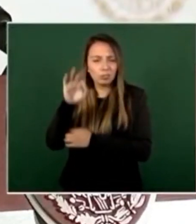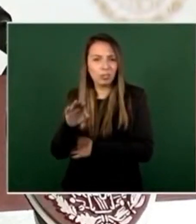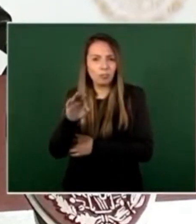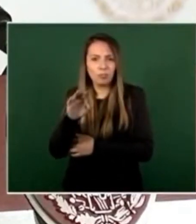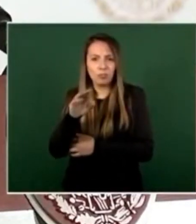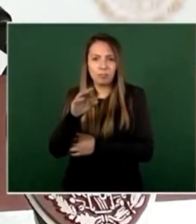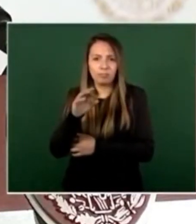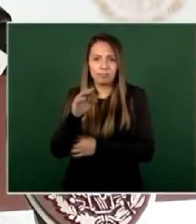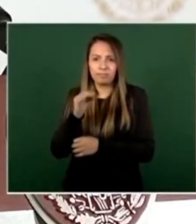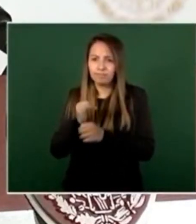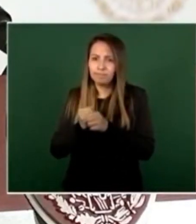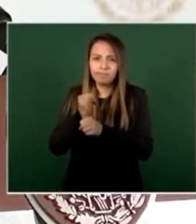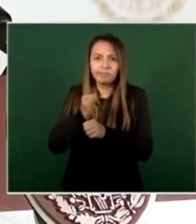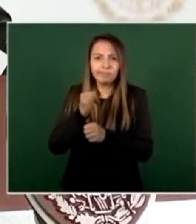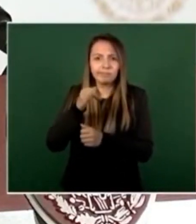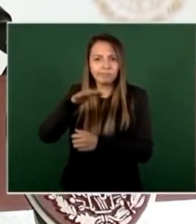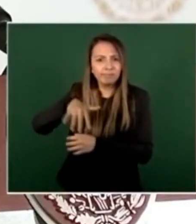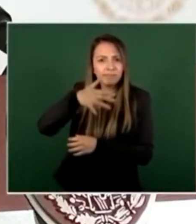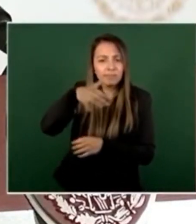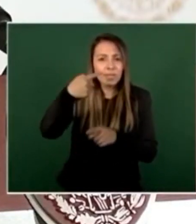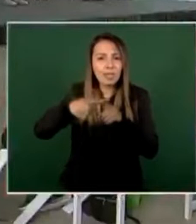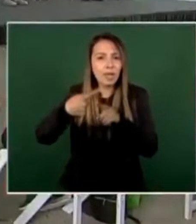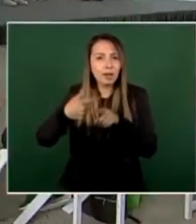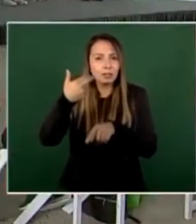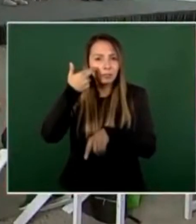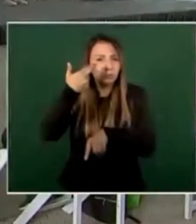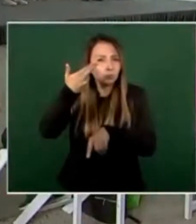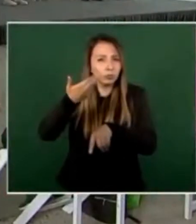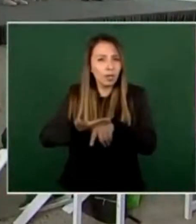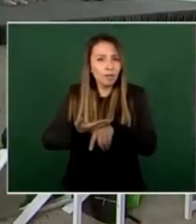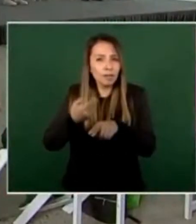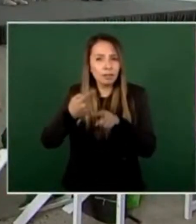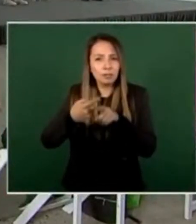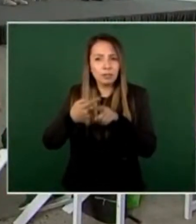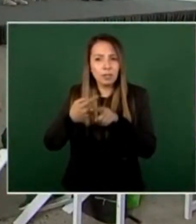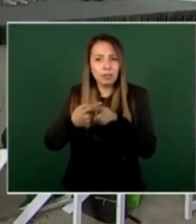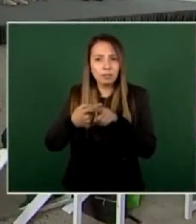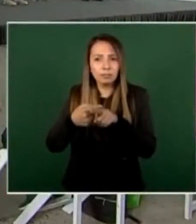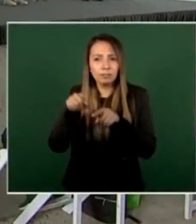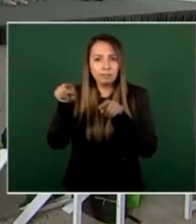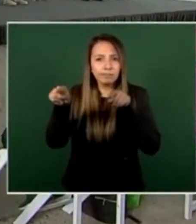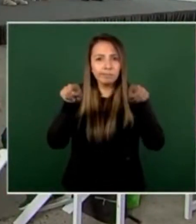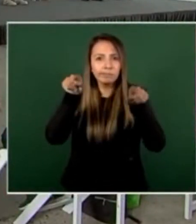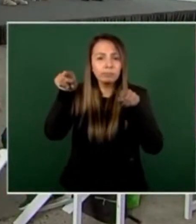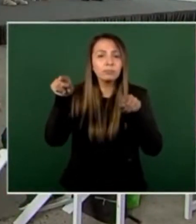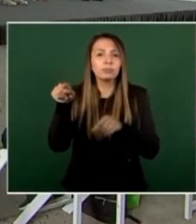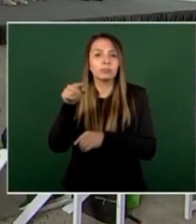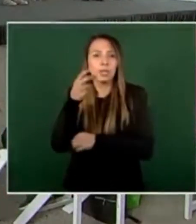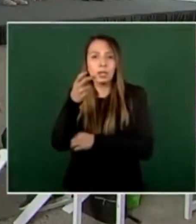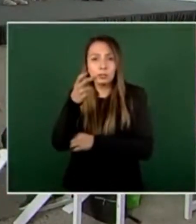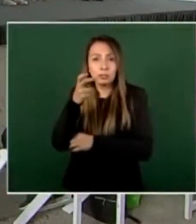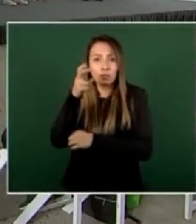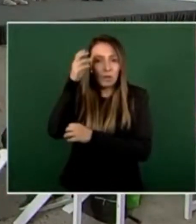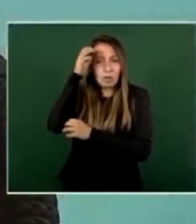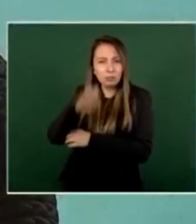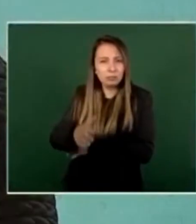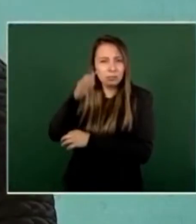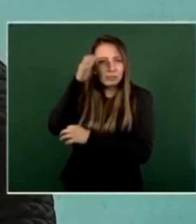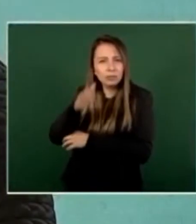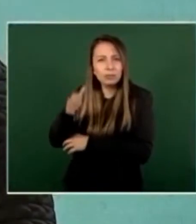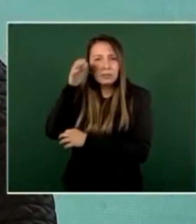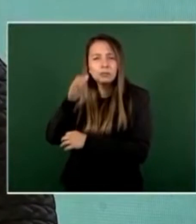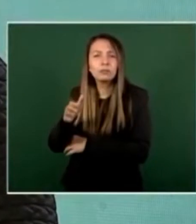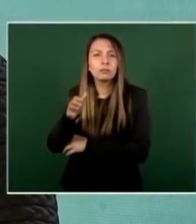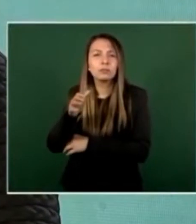responsables tanto materiales como intelectuales, porque estos crímenes no pueden permanecer